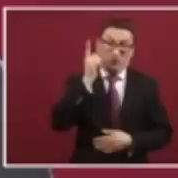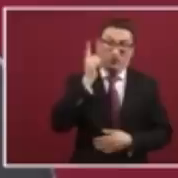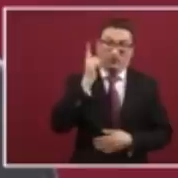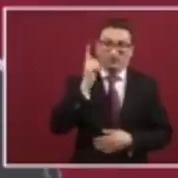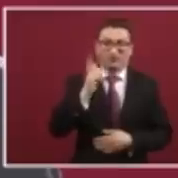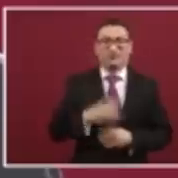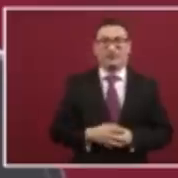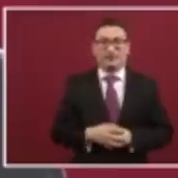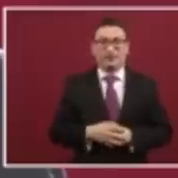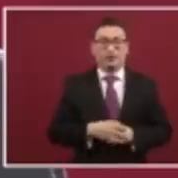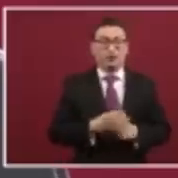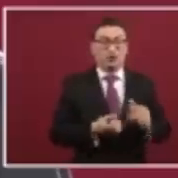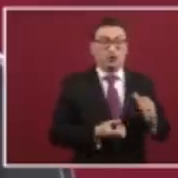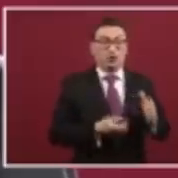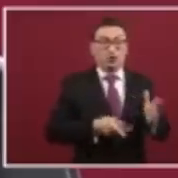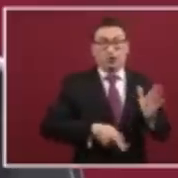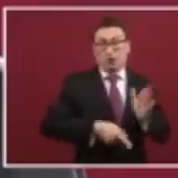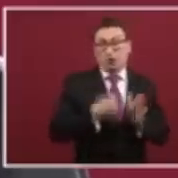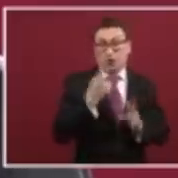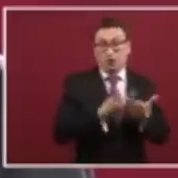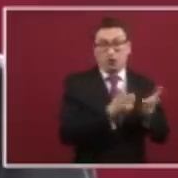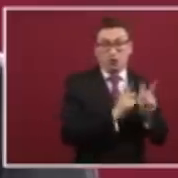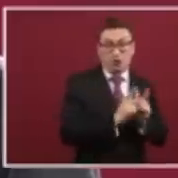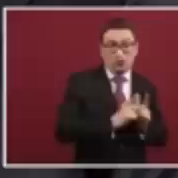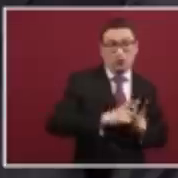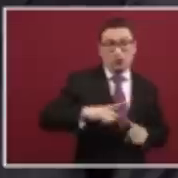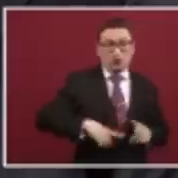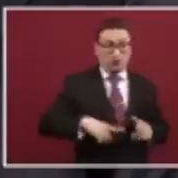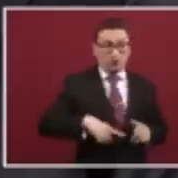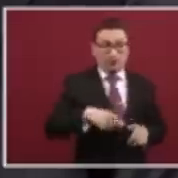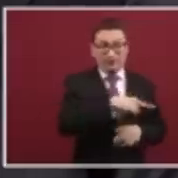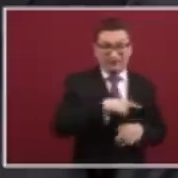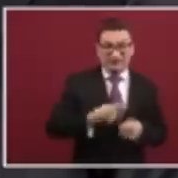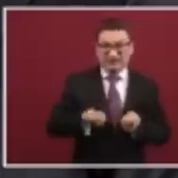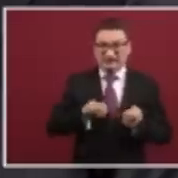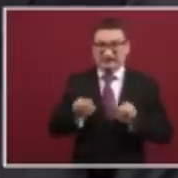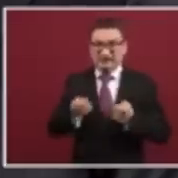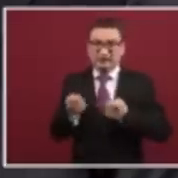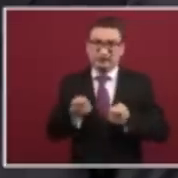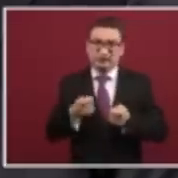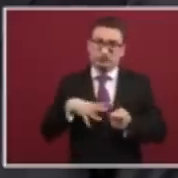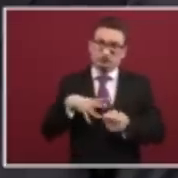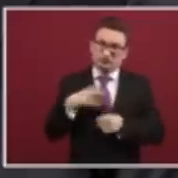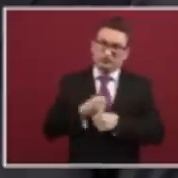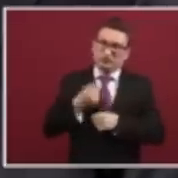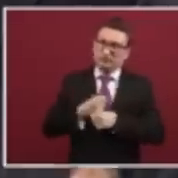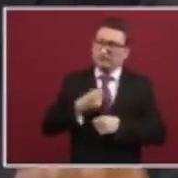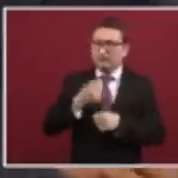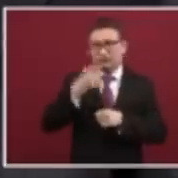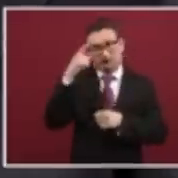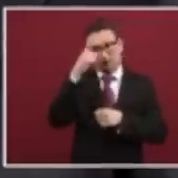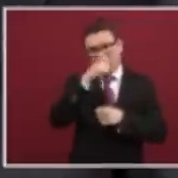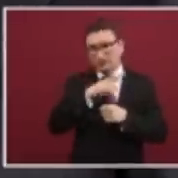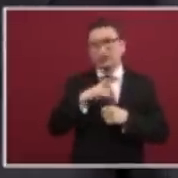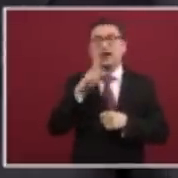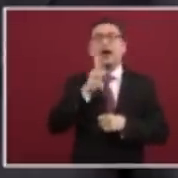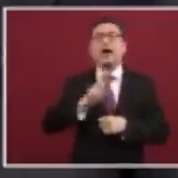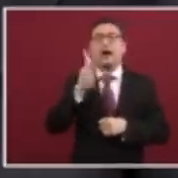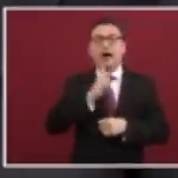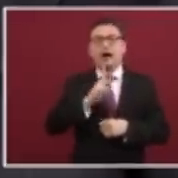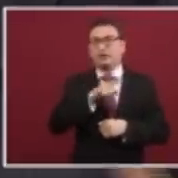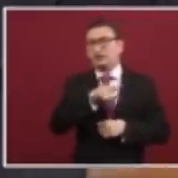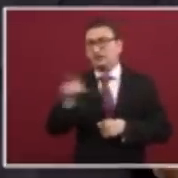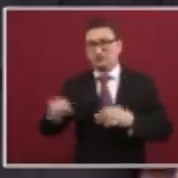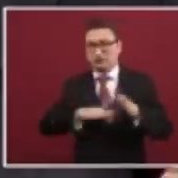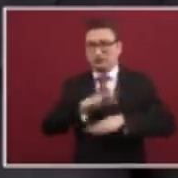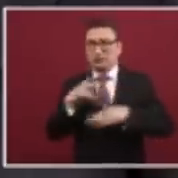regresen los conservadores, que les cueste trabajo. A ver si la gente